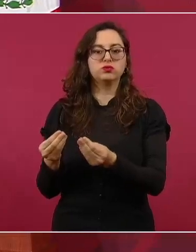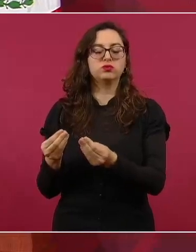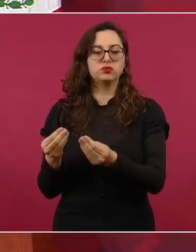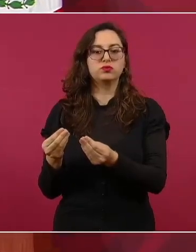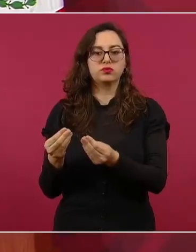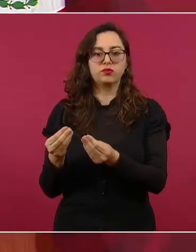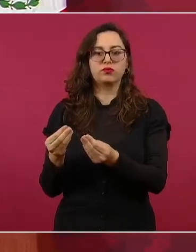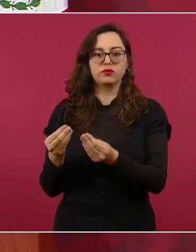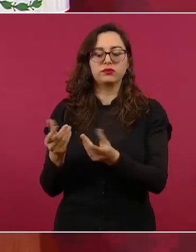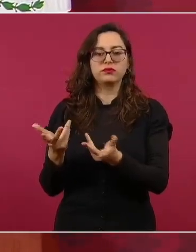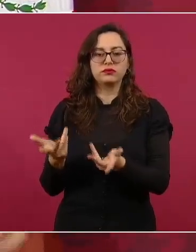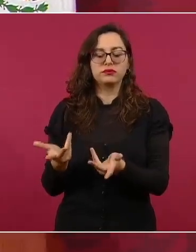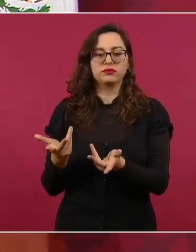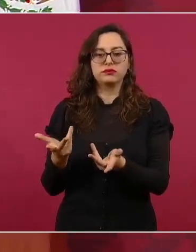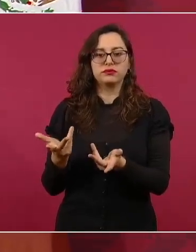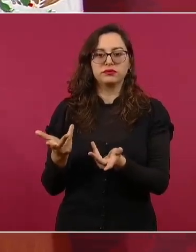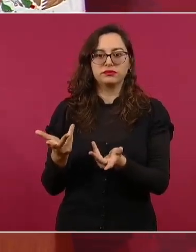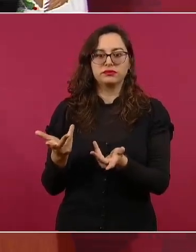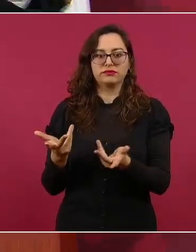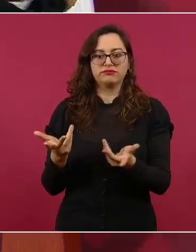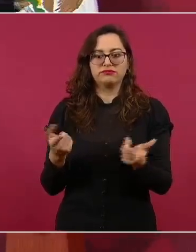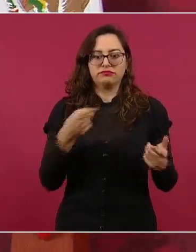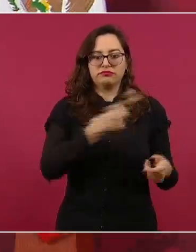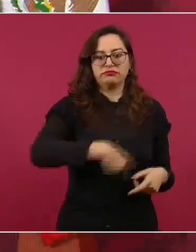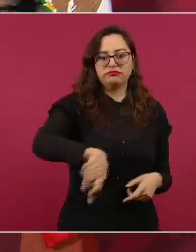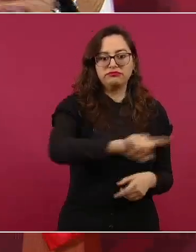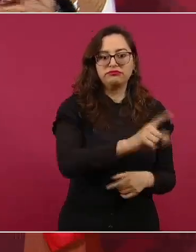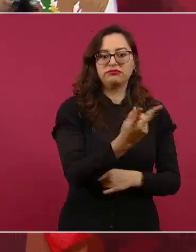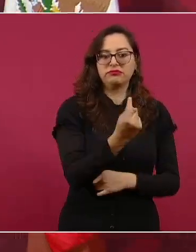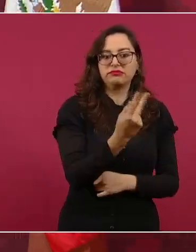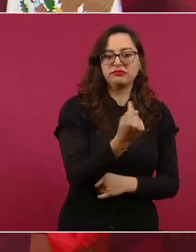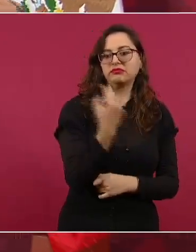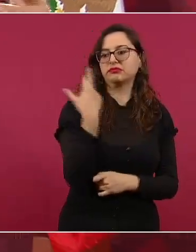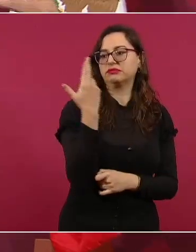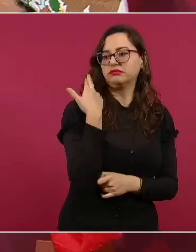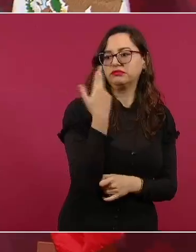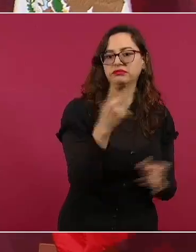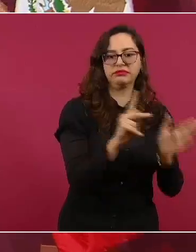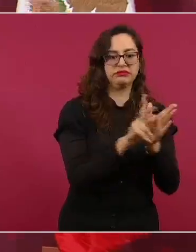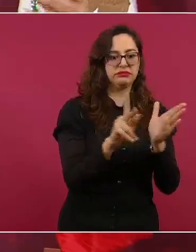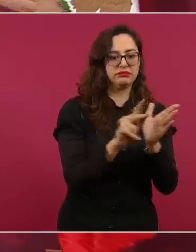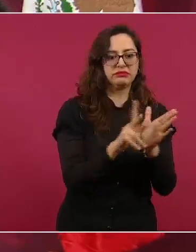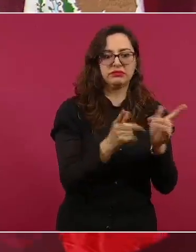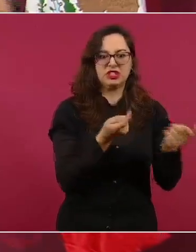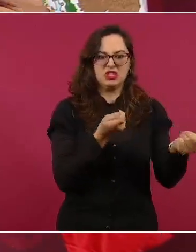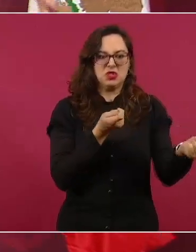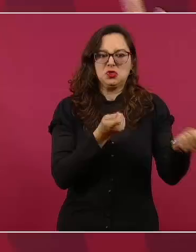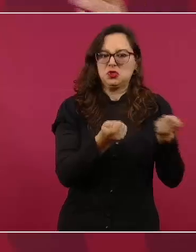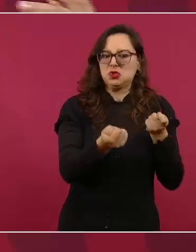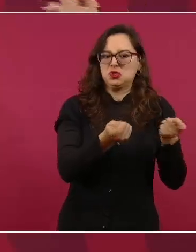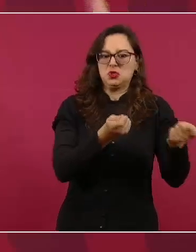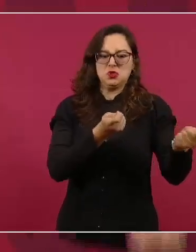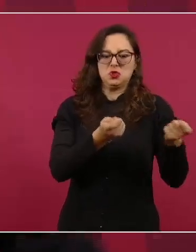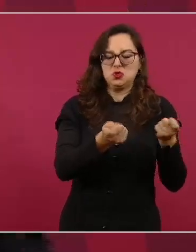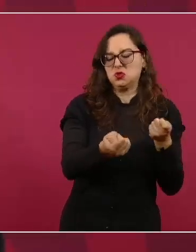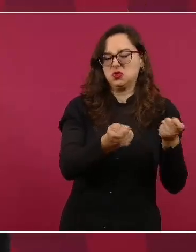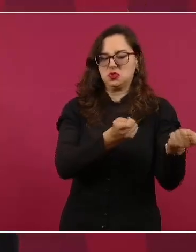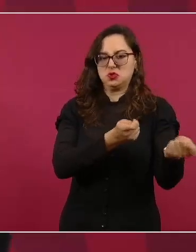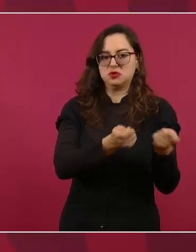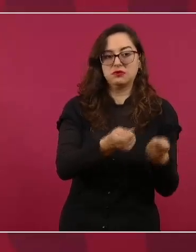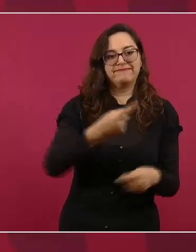Estábamos hablando del control de los medios, de todo lo que se